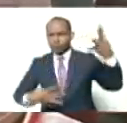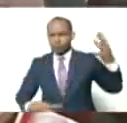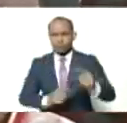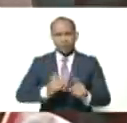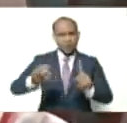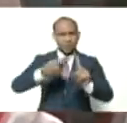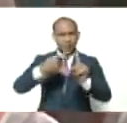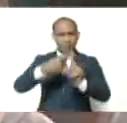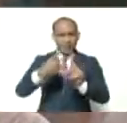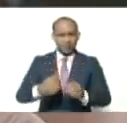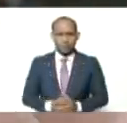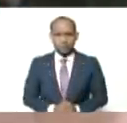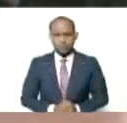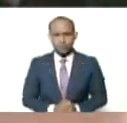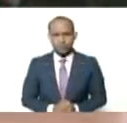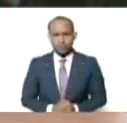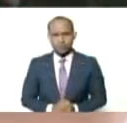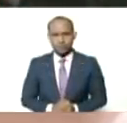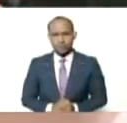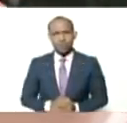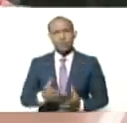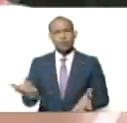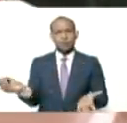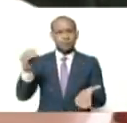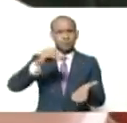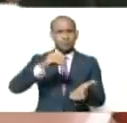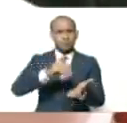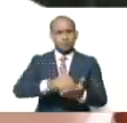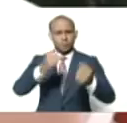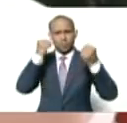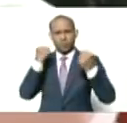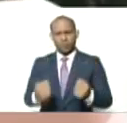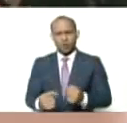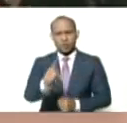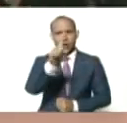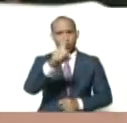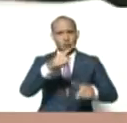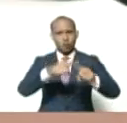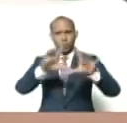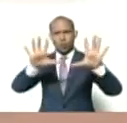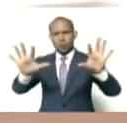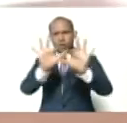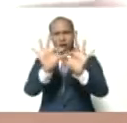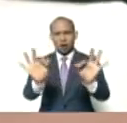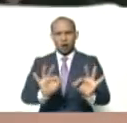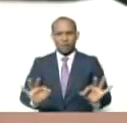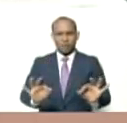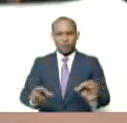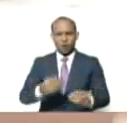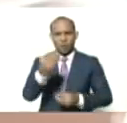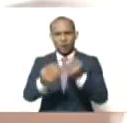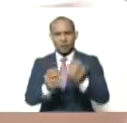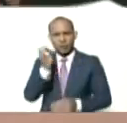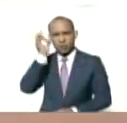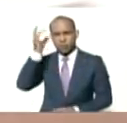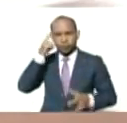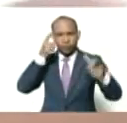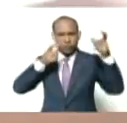Primero, retomar con fuerza el método 1x10 establecido por el comandante Hugo